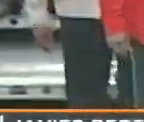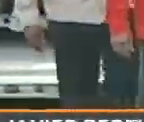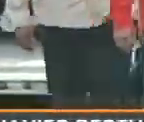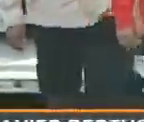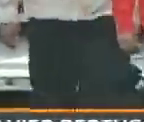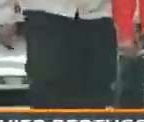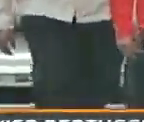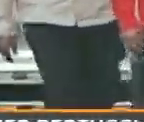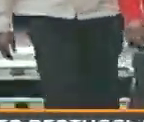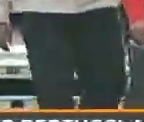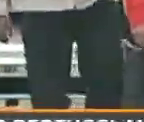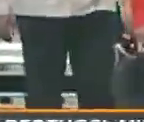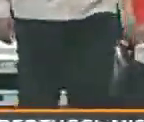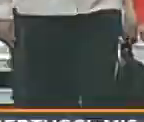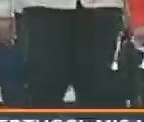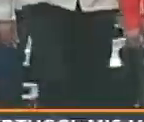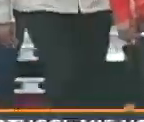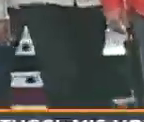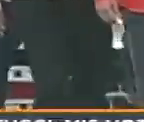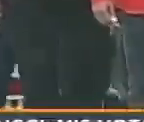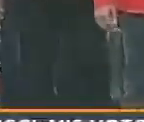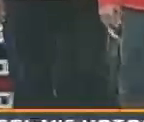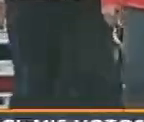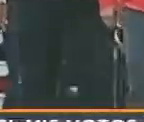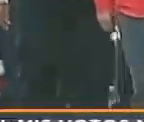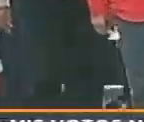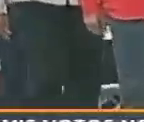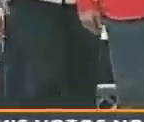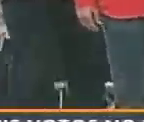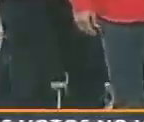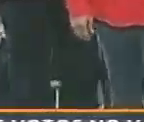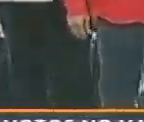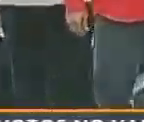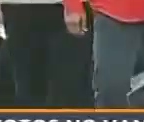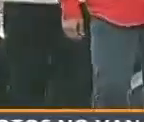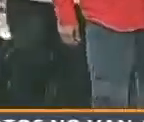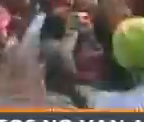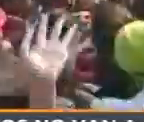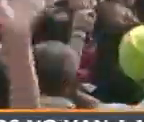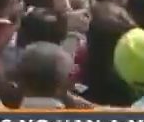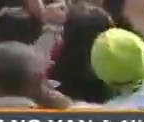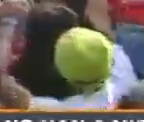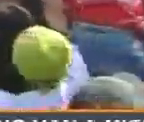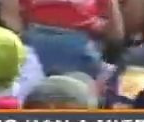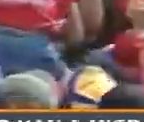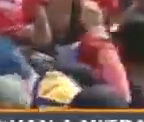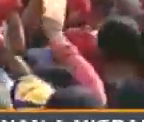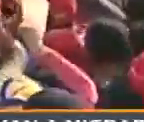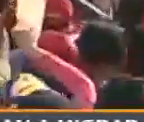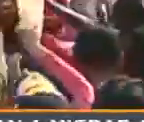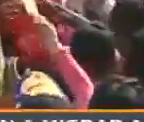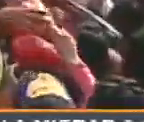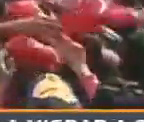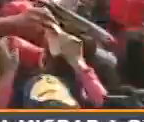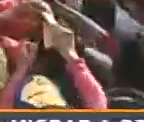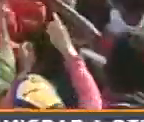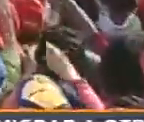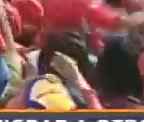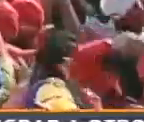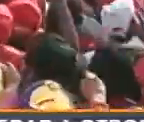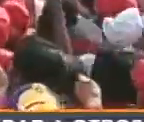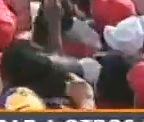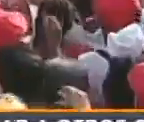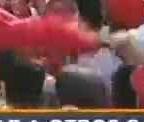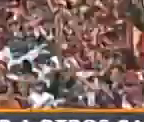un país de tema se quede fuera para ellos de democracia hay una vez más estamos llamados a